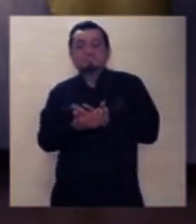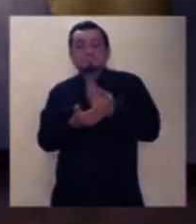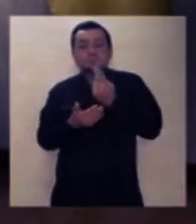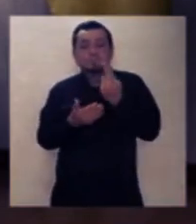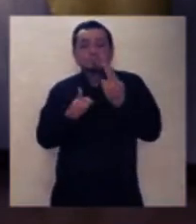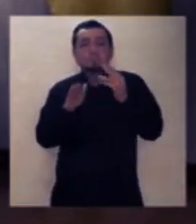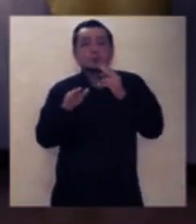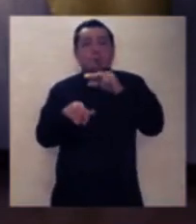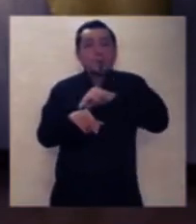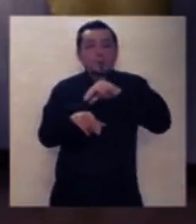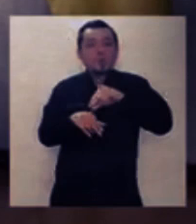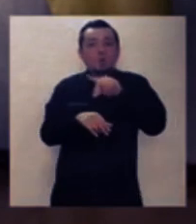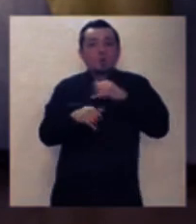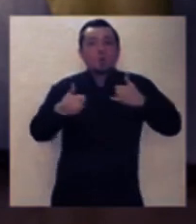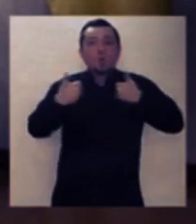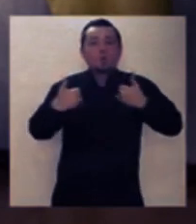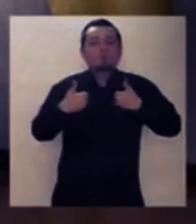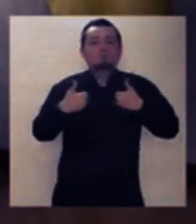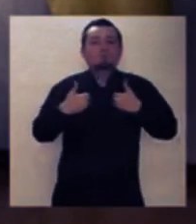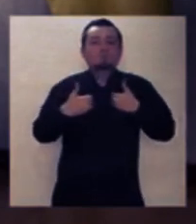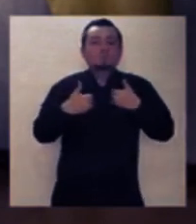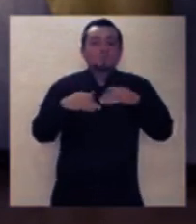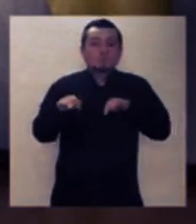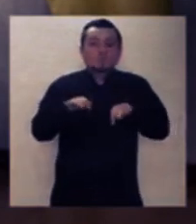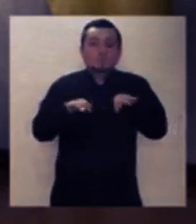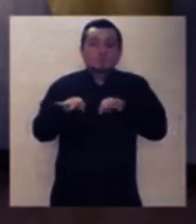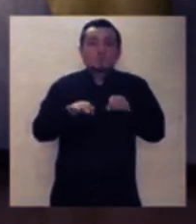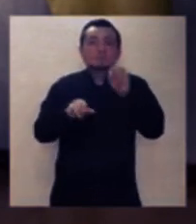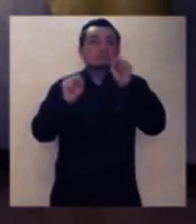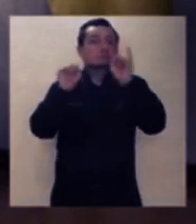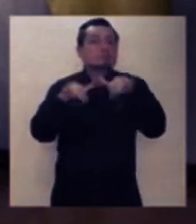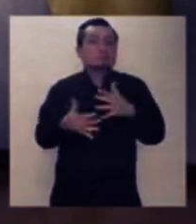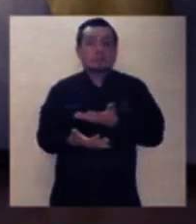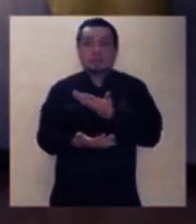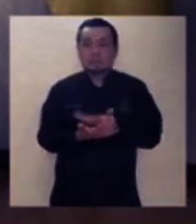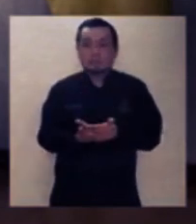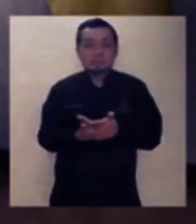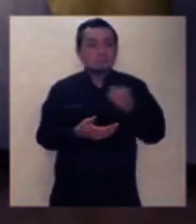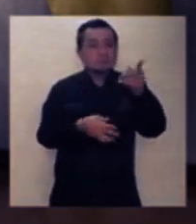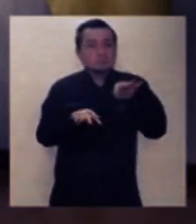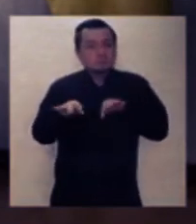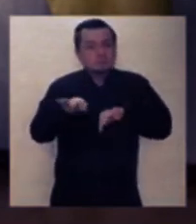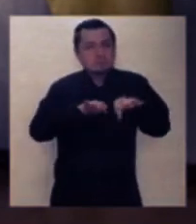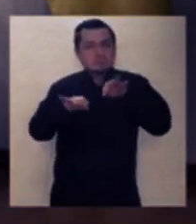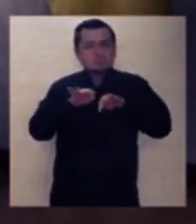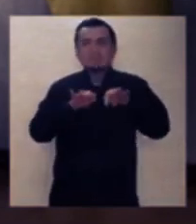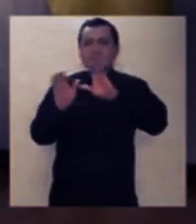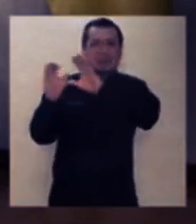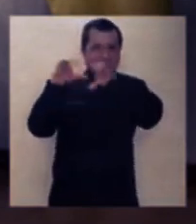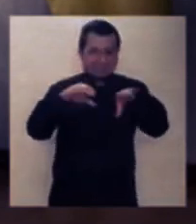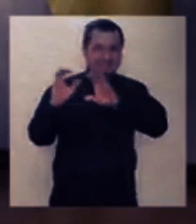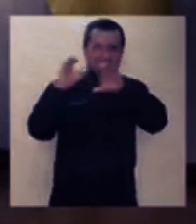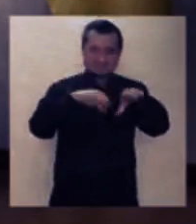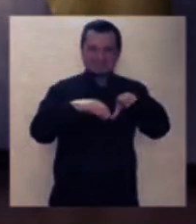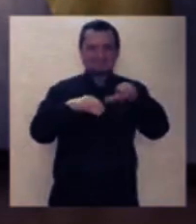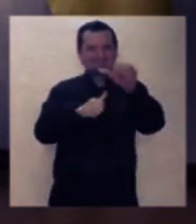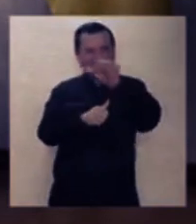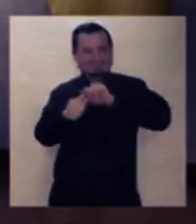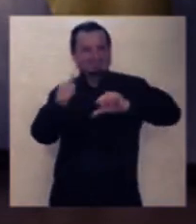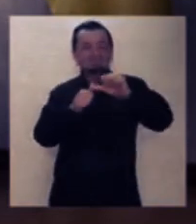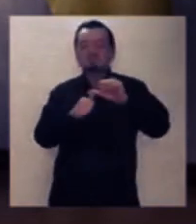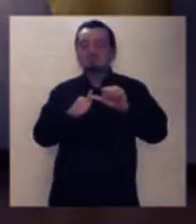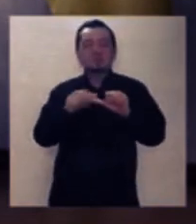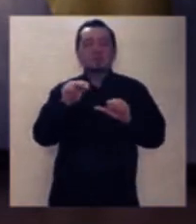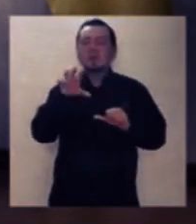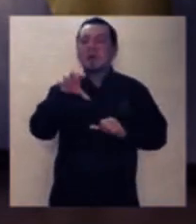trabajar. Por eso nuestros doctores y enfermeras que pueden hacerlo están trabajando sin descanso. Aunque seguimos contratando personal y